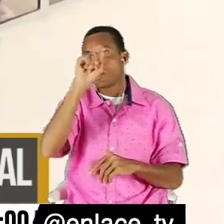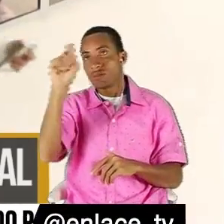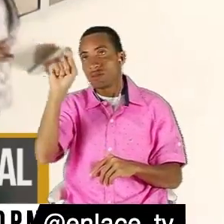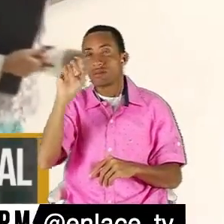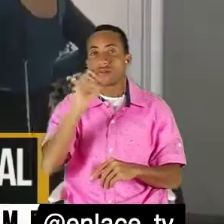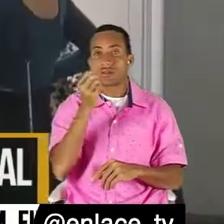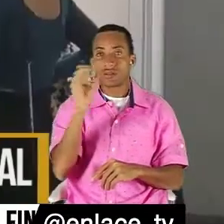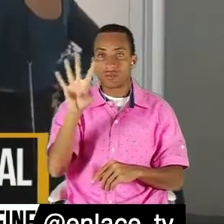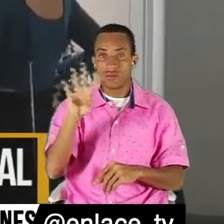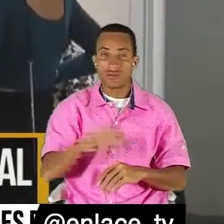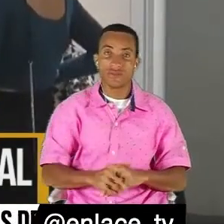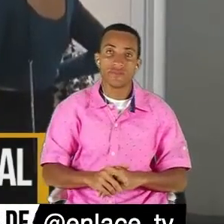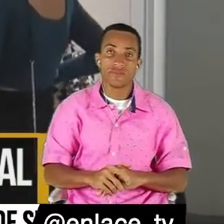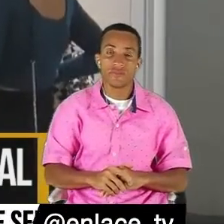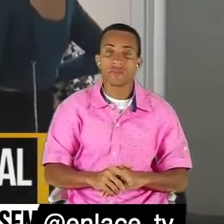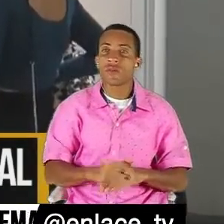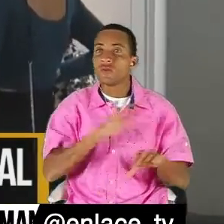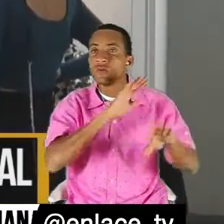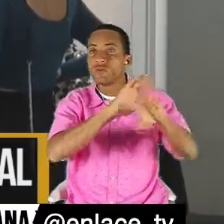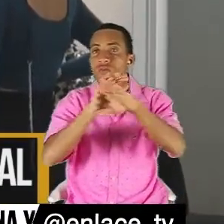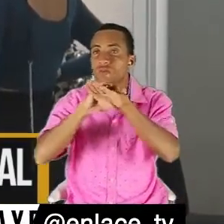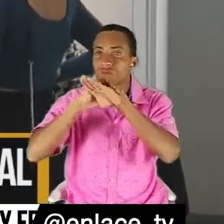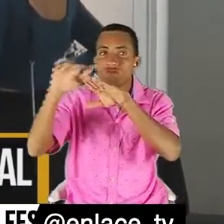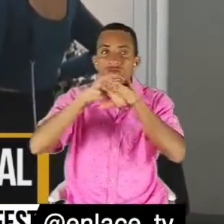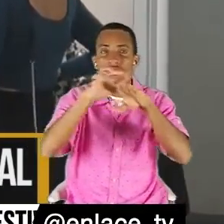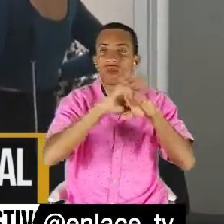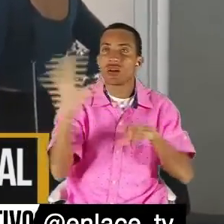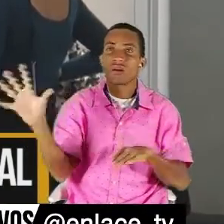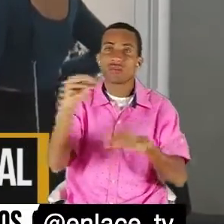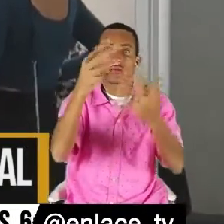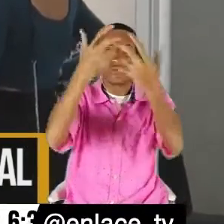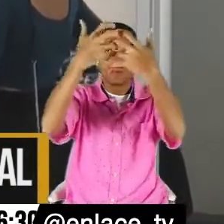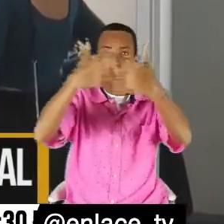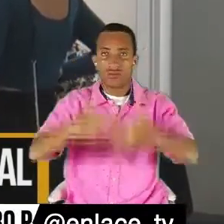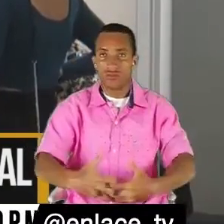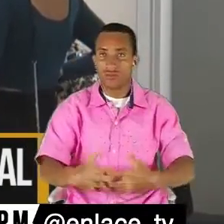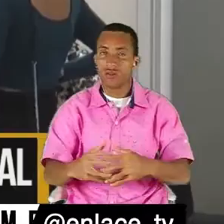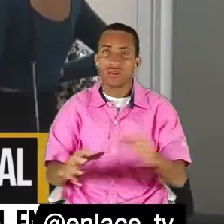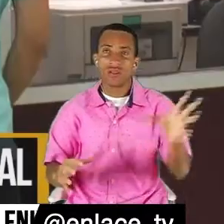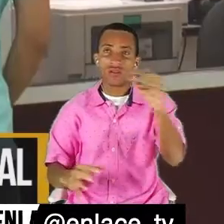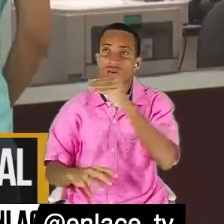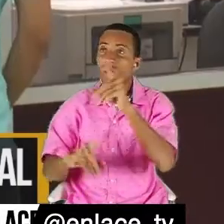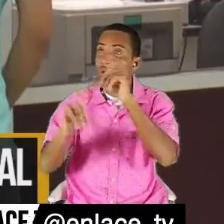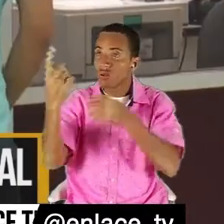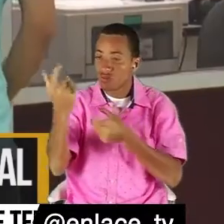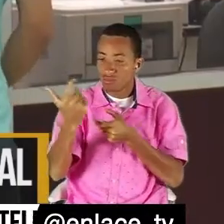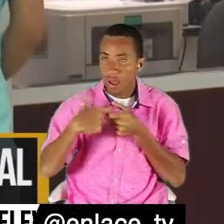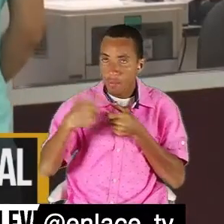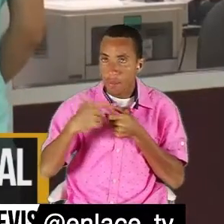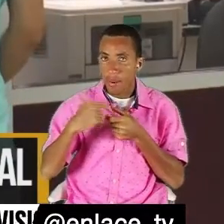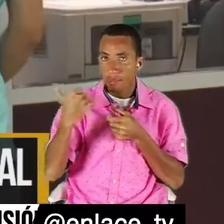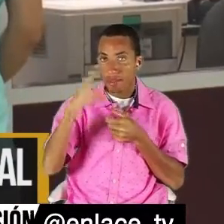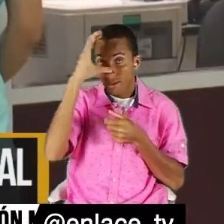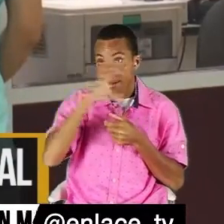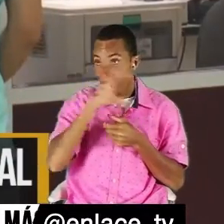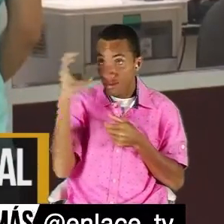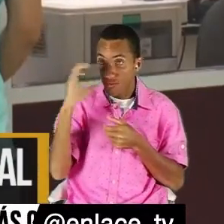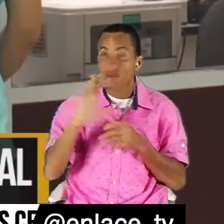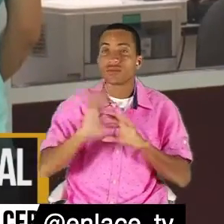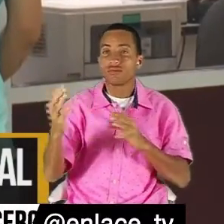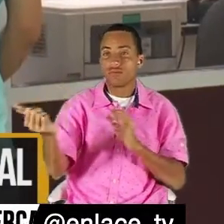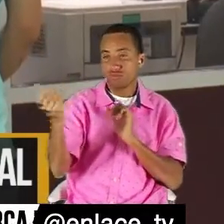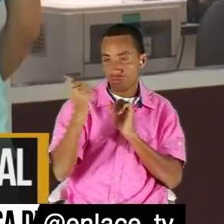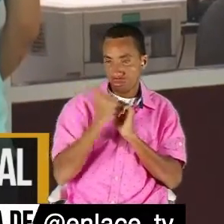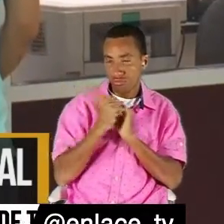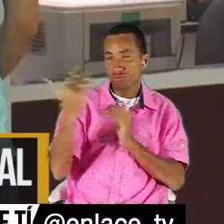1714. Lo invitamos a todas las empresas y a todos nuestros afiliados a que nos acompañen en esta